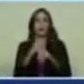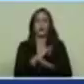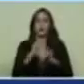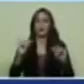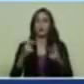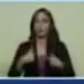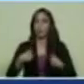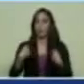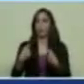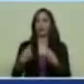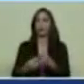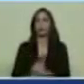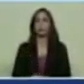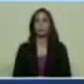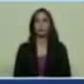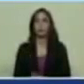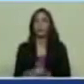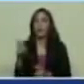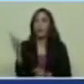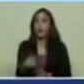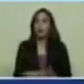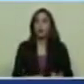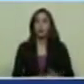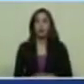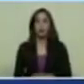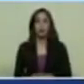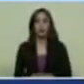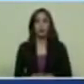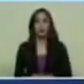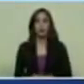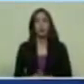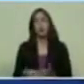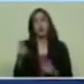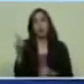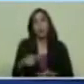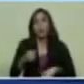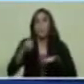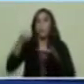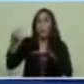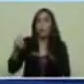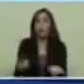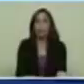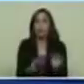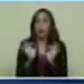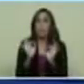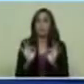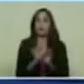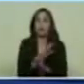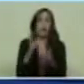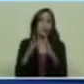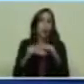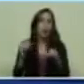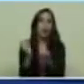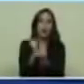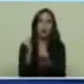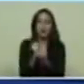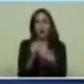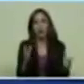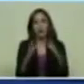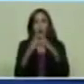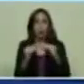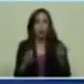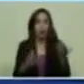Le he pagado también un bono especial a los cuentapropistas, a los que trabajan por cuenta propia. Son mucha gente